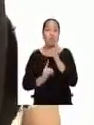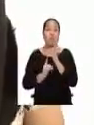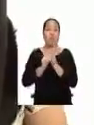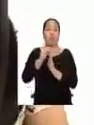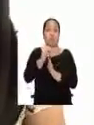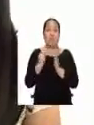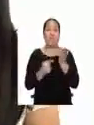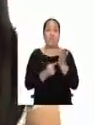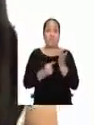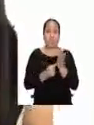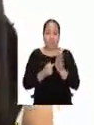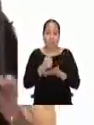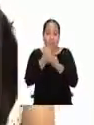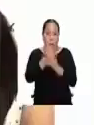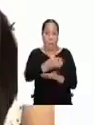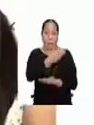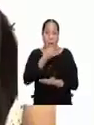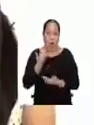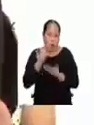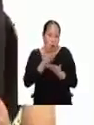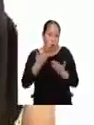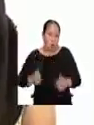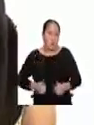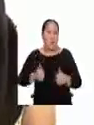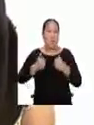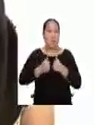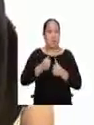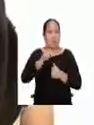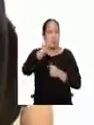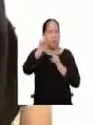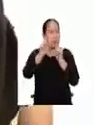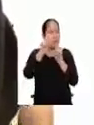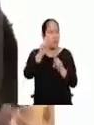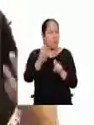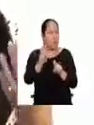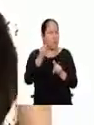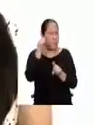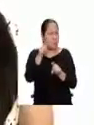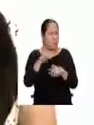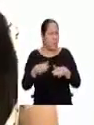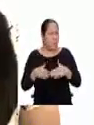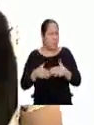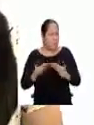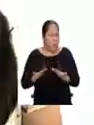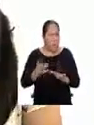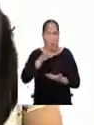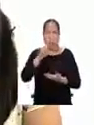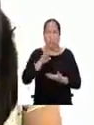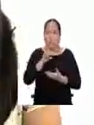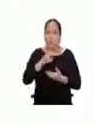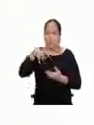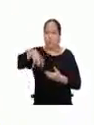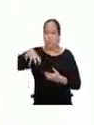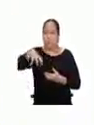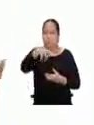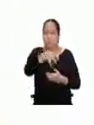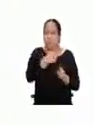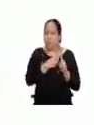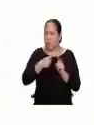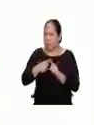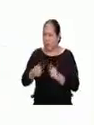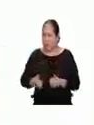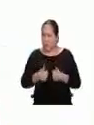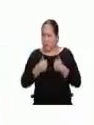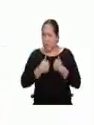mejorar muchos aspectos de nuestra vida, pero ¿se han preguntado si también se puede utilizar para generar espacios distintos a los que vivimos? ¿Pero a qué